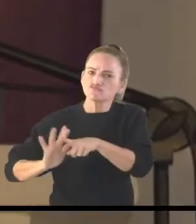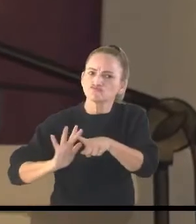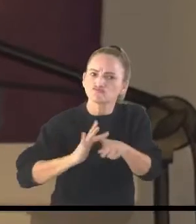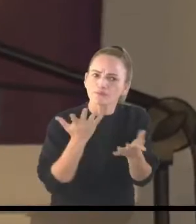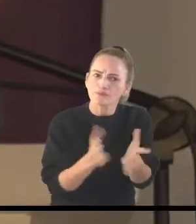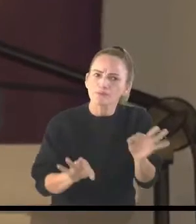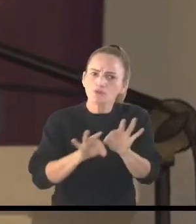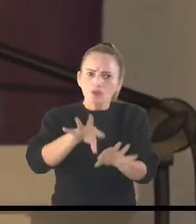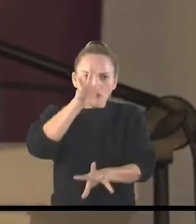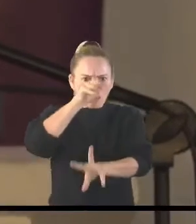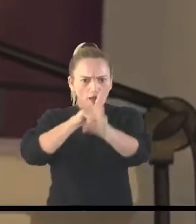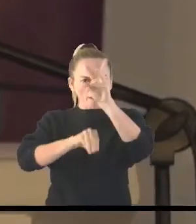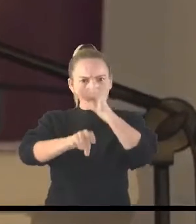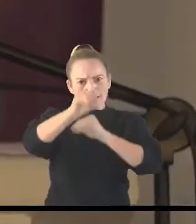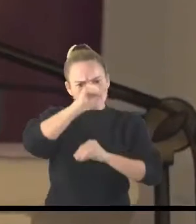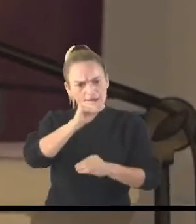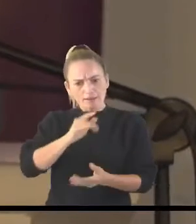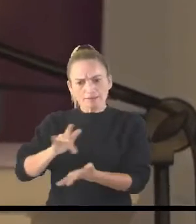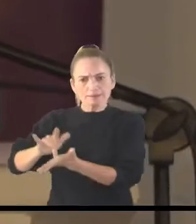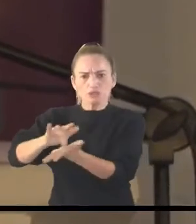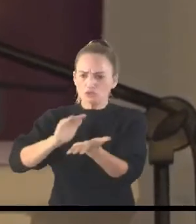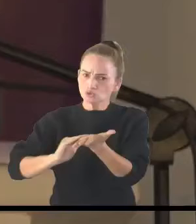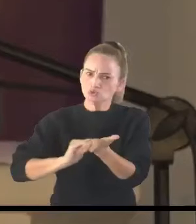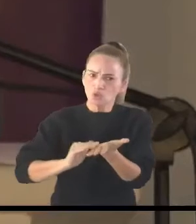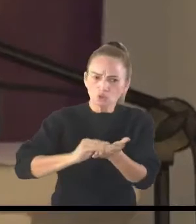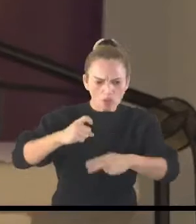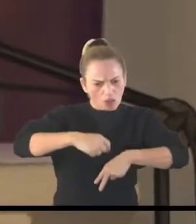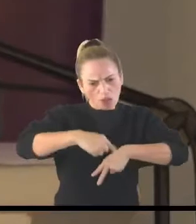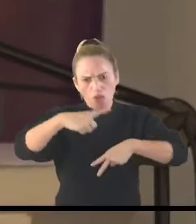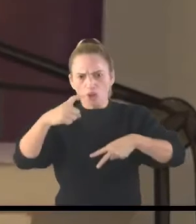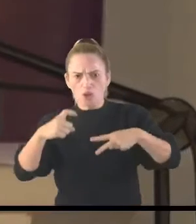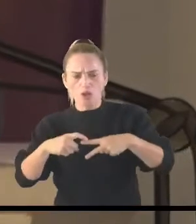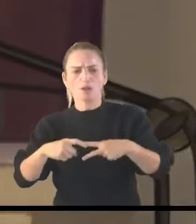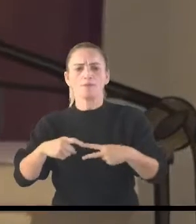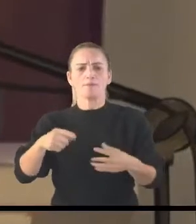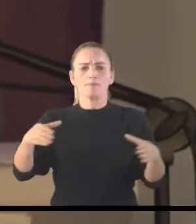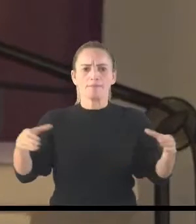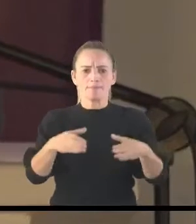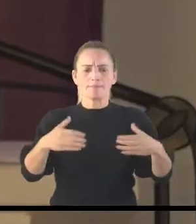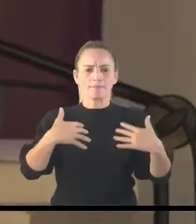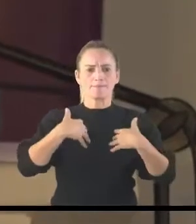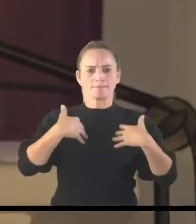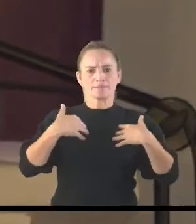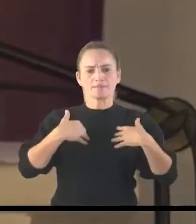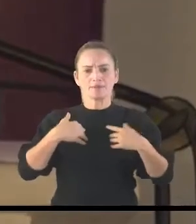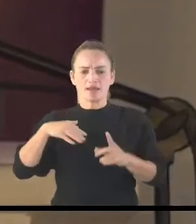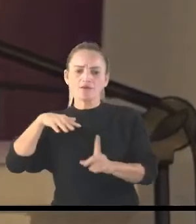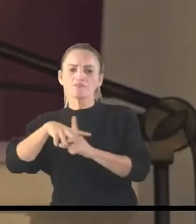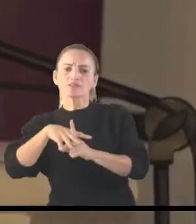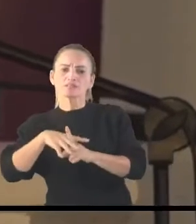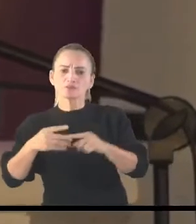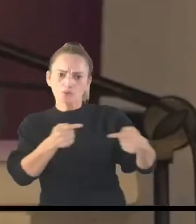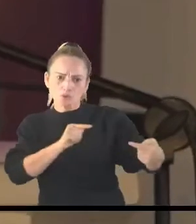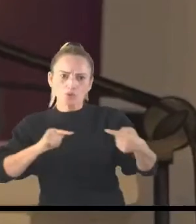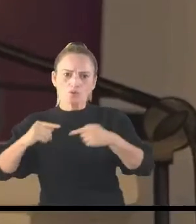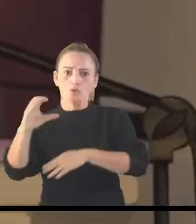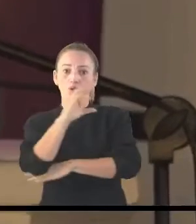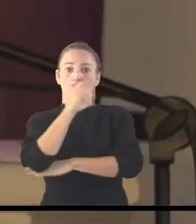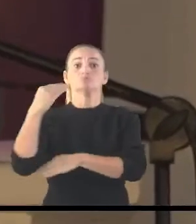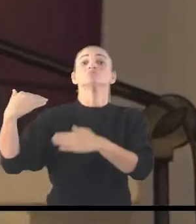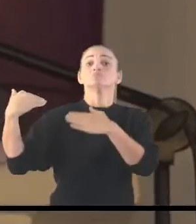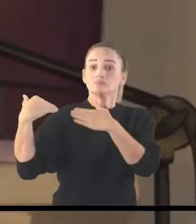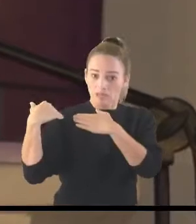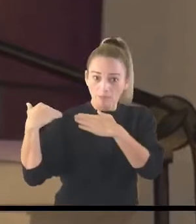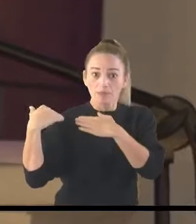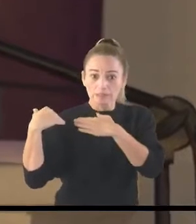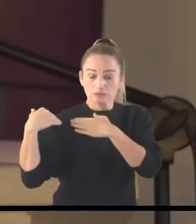atender, asistir y reparar integralmente a las víctimas del conflicto armado. Esto es una tarea que